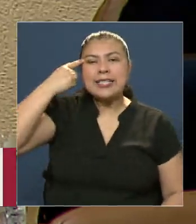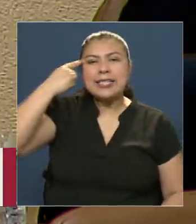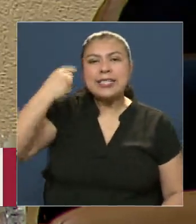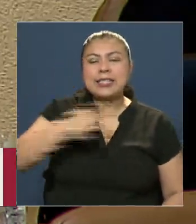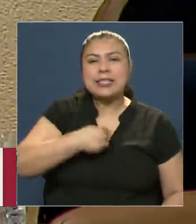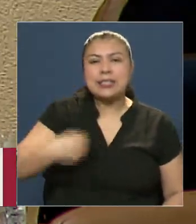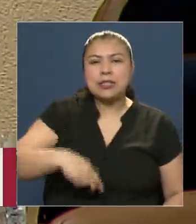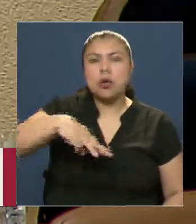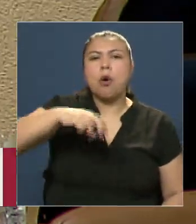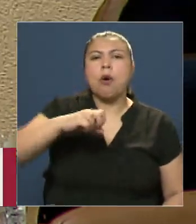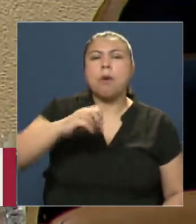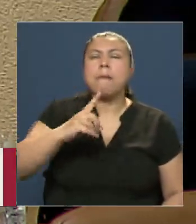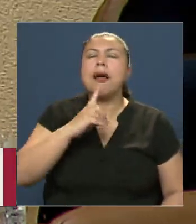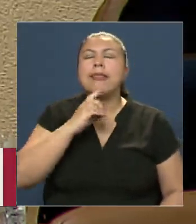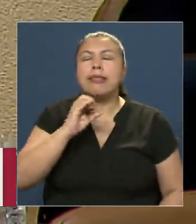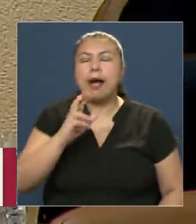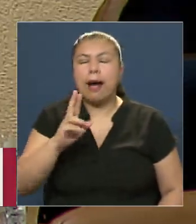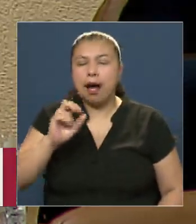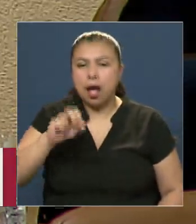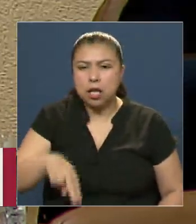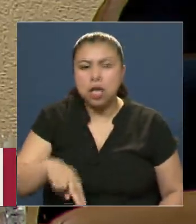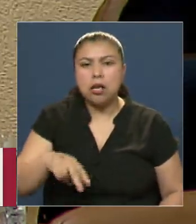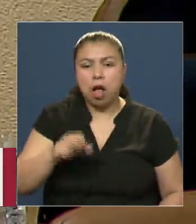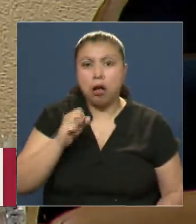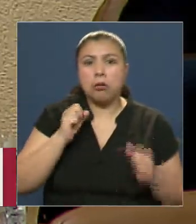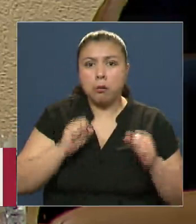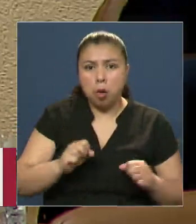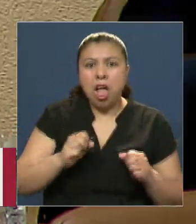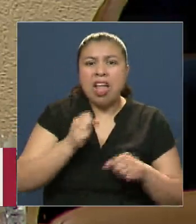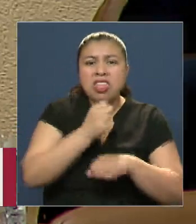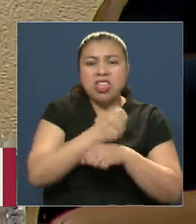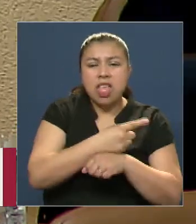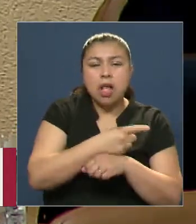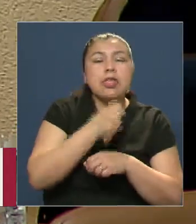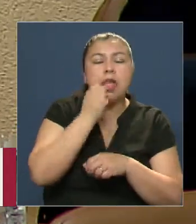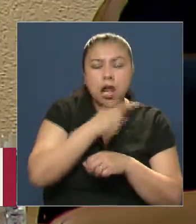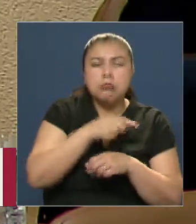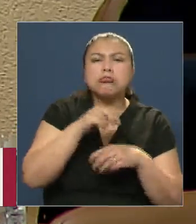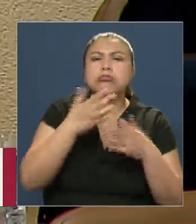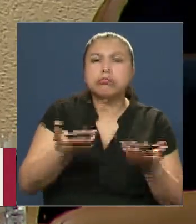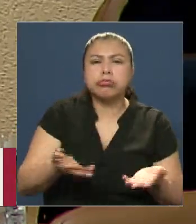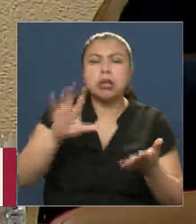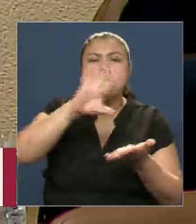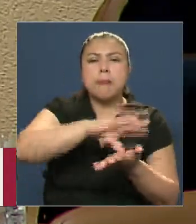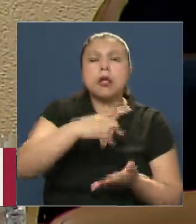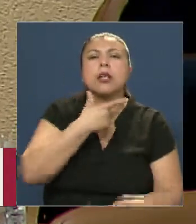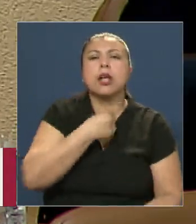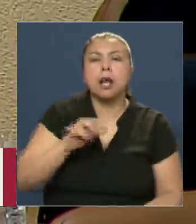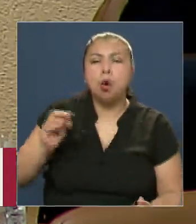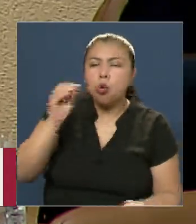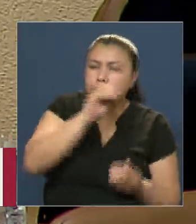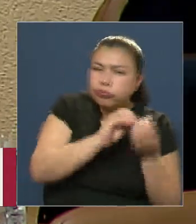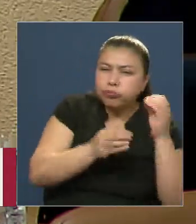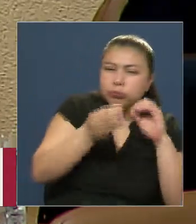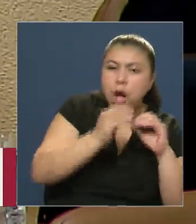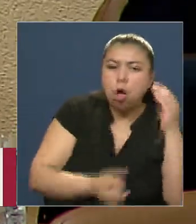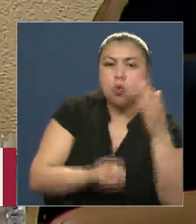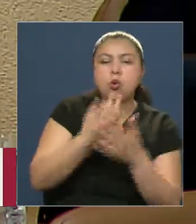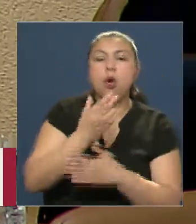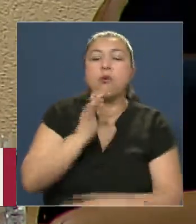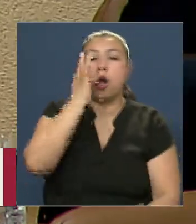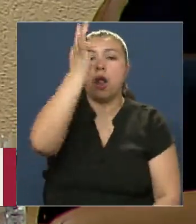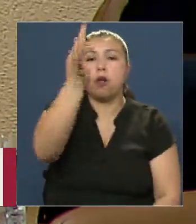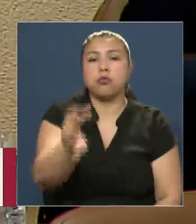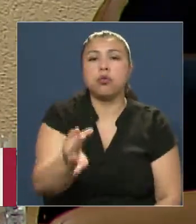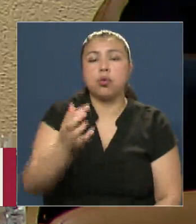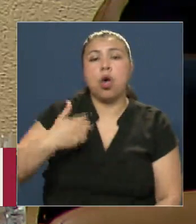poder denunciar este tipo de delitos. Este es el país que queremos construir moderno hacia el futuro